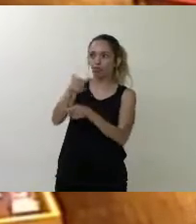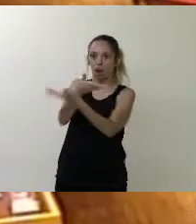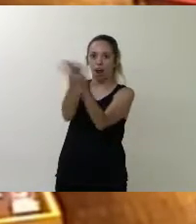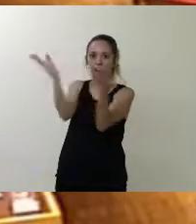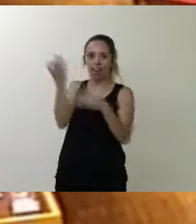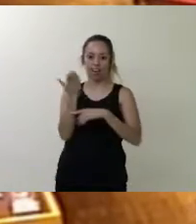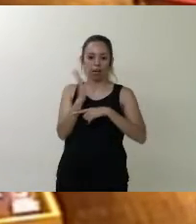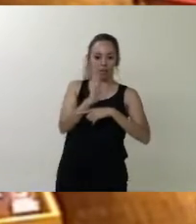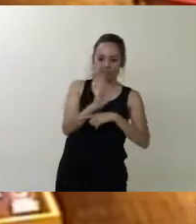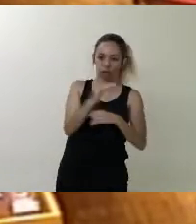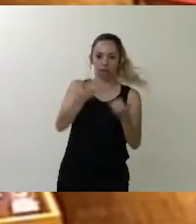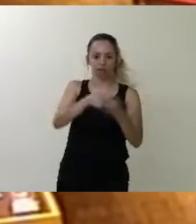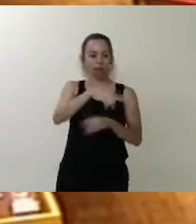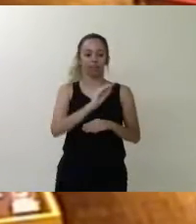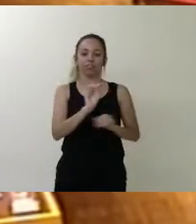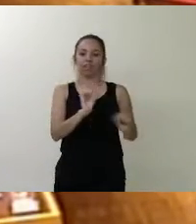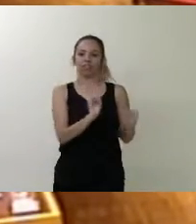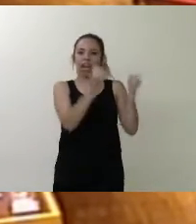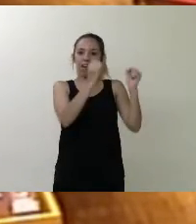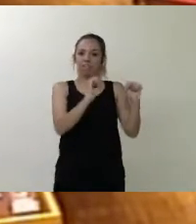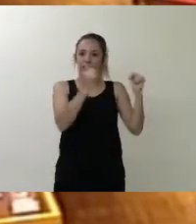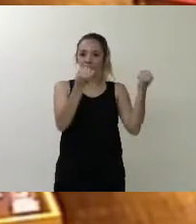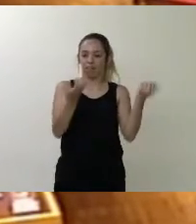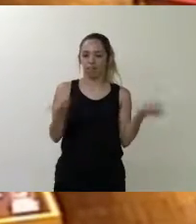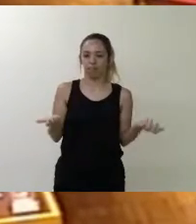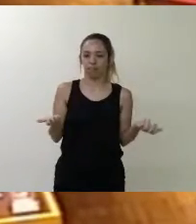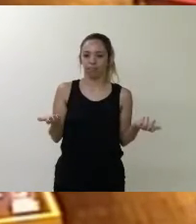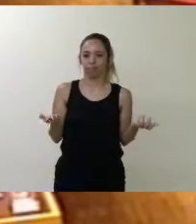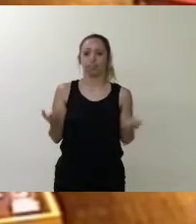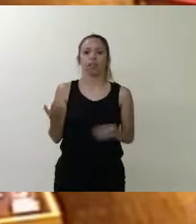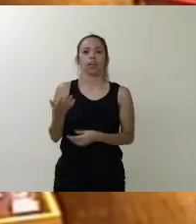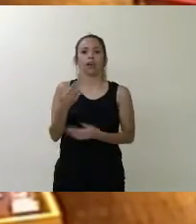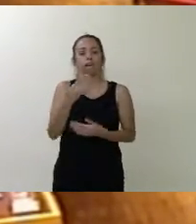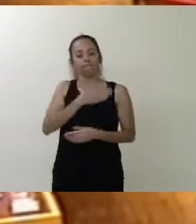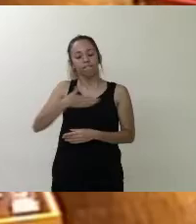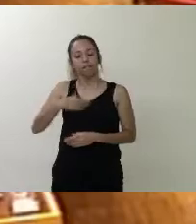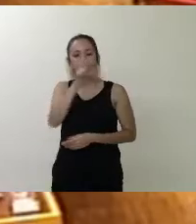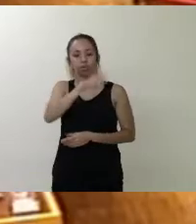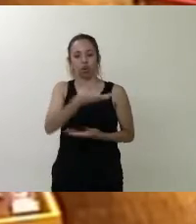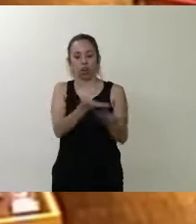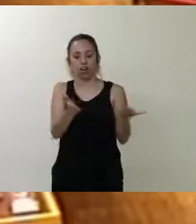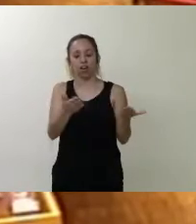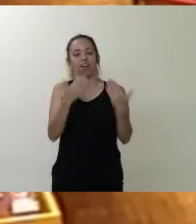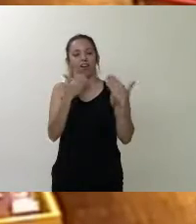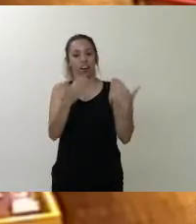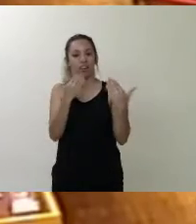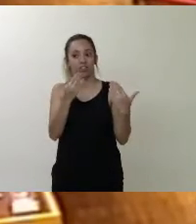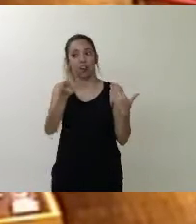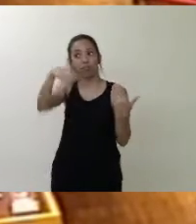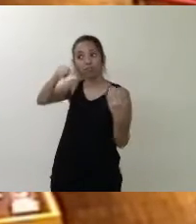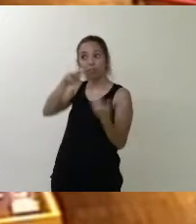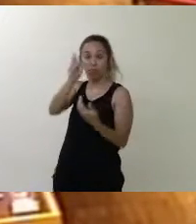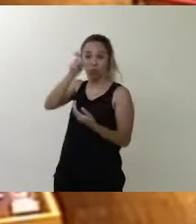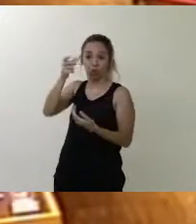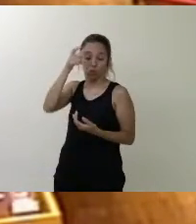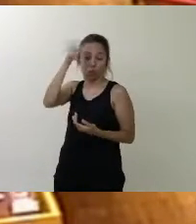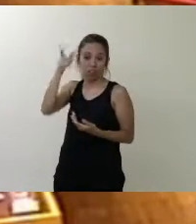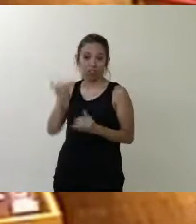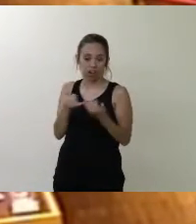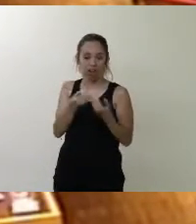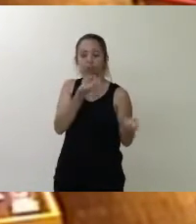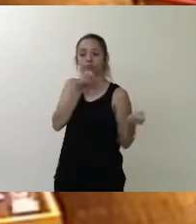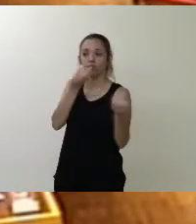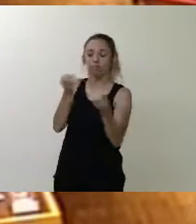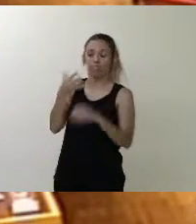insulares. A ellos pues les damos las gracias por las explicaciones al pueblo de Tenerife. Si nosotros vemos